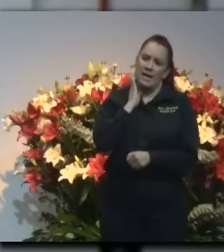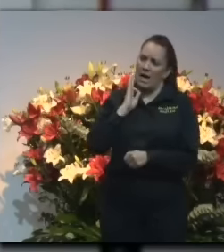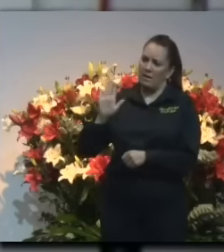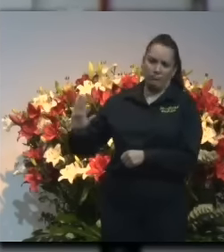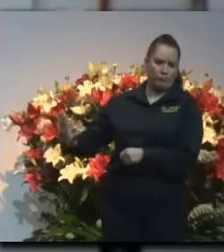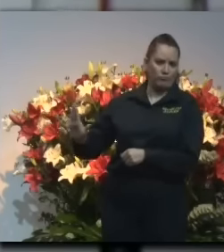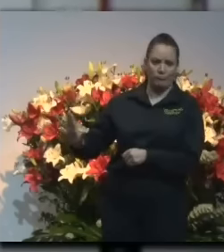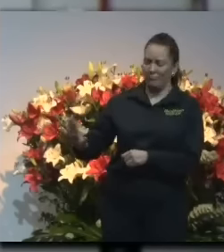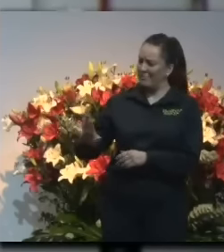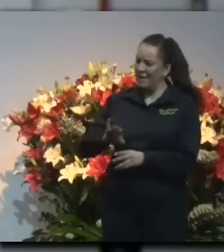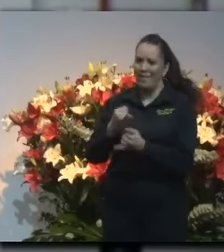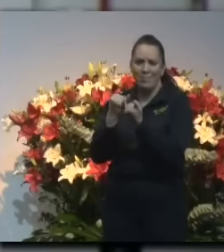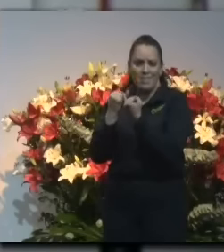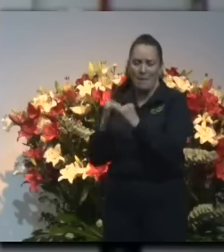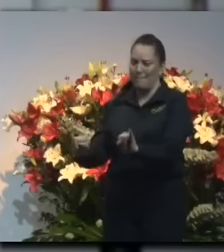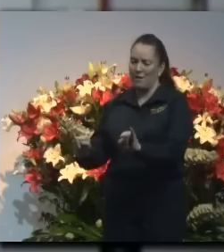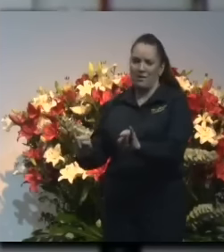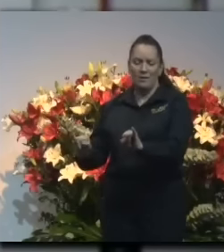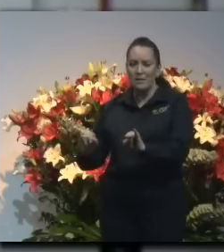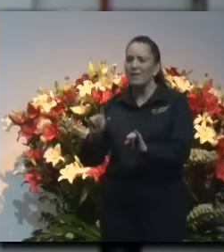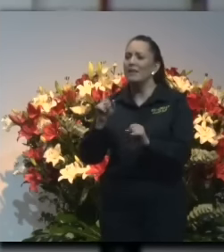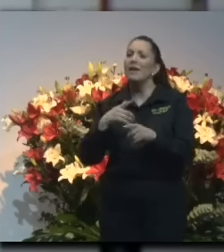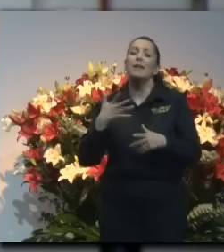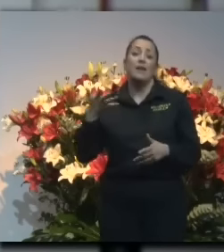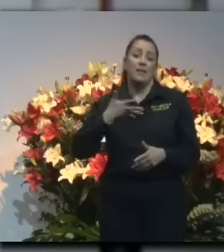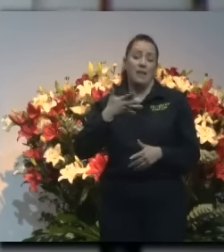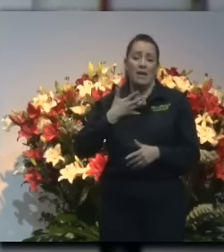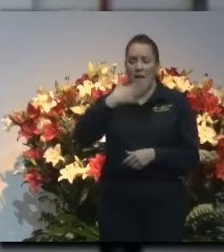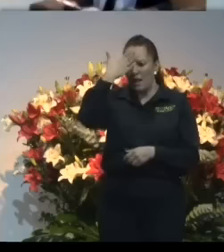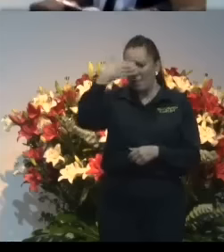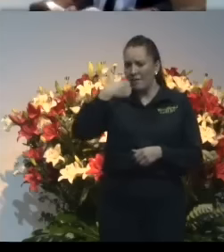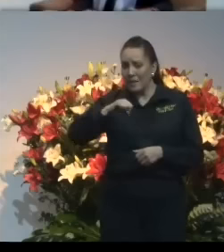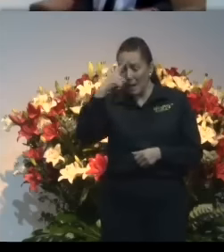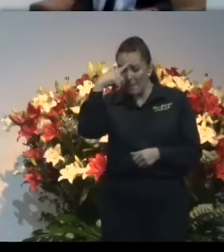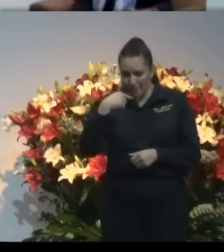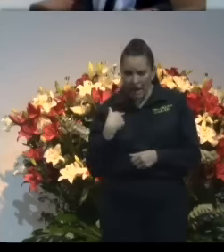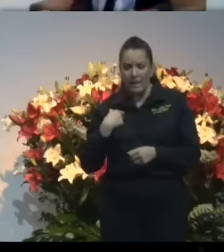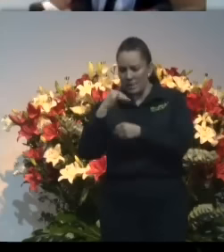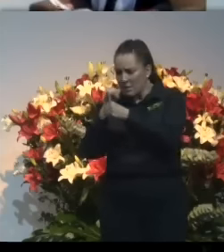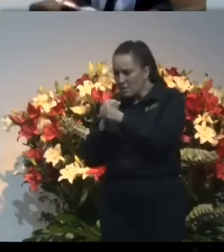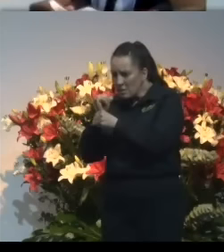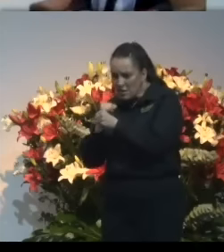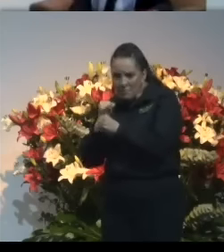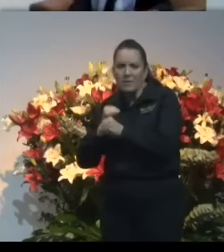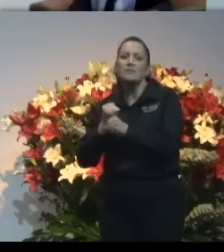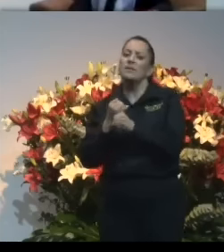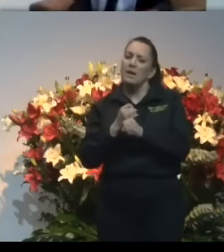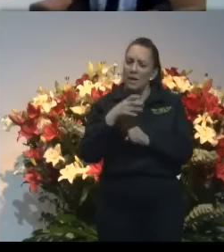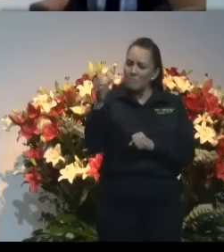la capacidad de investigar y perseguir a cualquier delincuente. Muchas gracias.